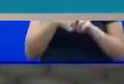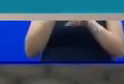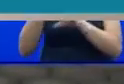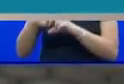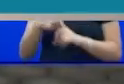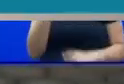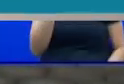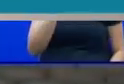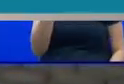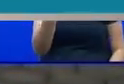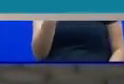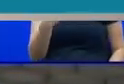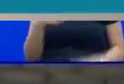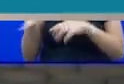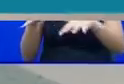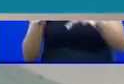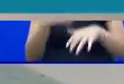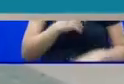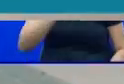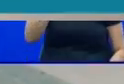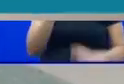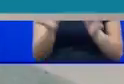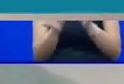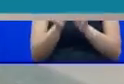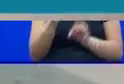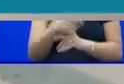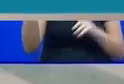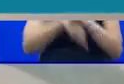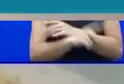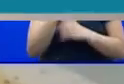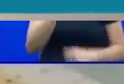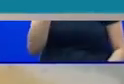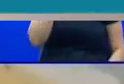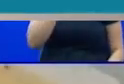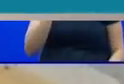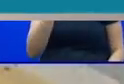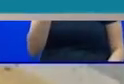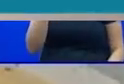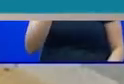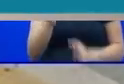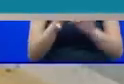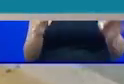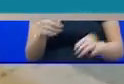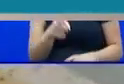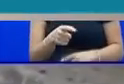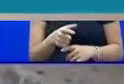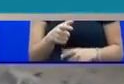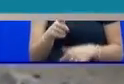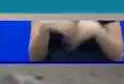lugar, daba cuenta de 10 personas fallecidas. Pero claro, esto se va modificando y se